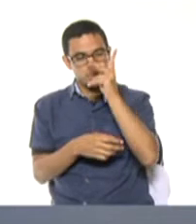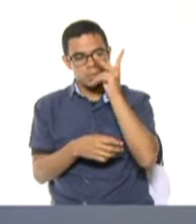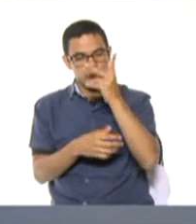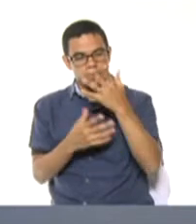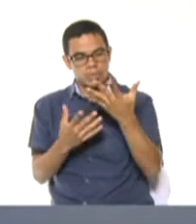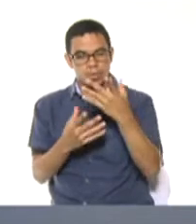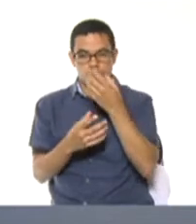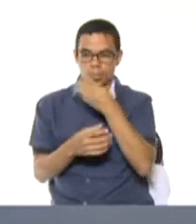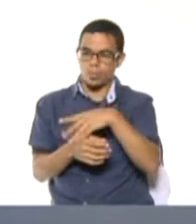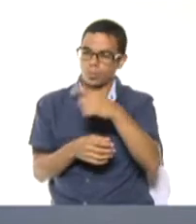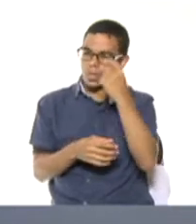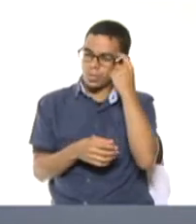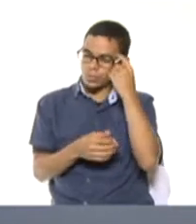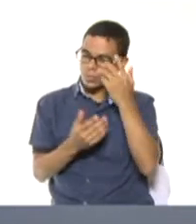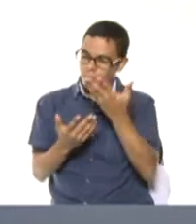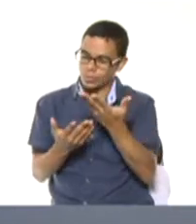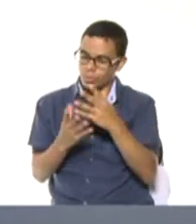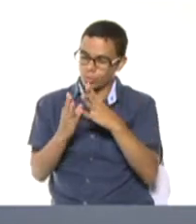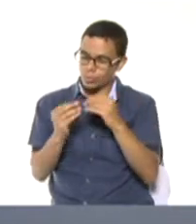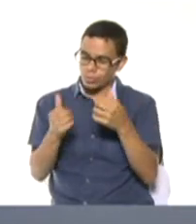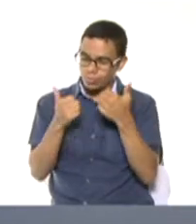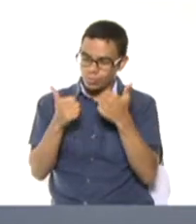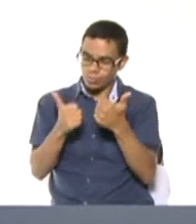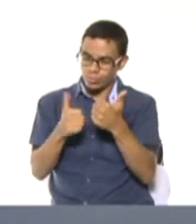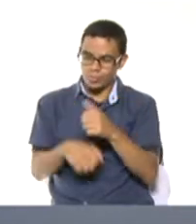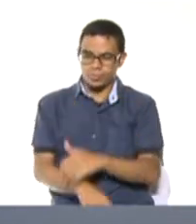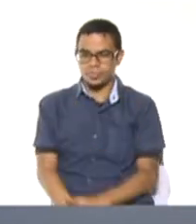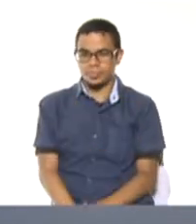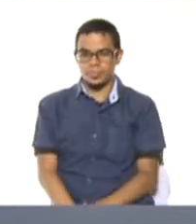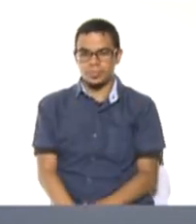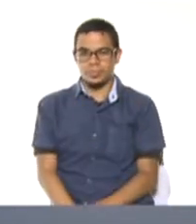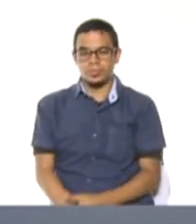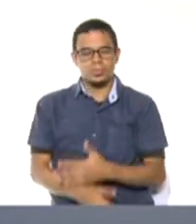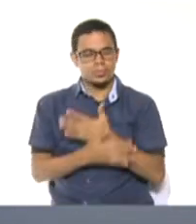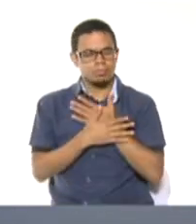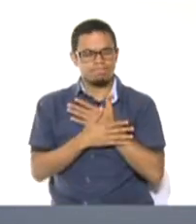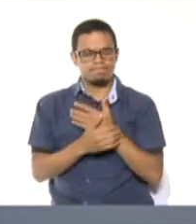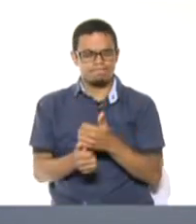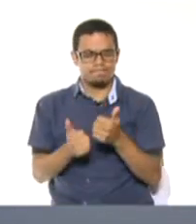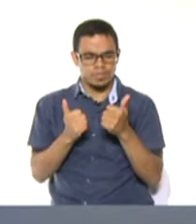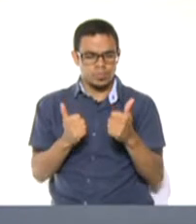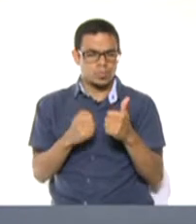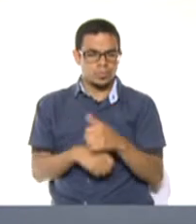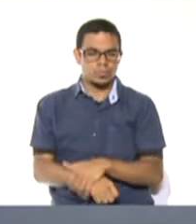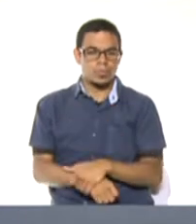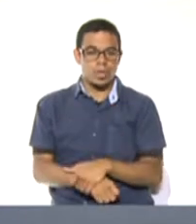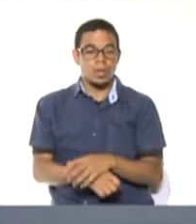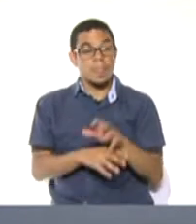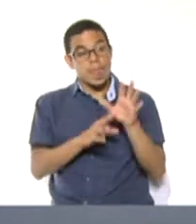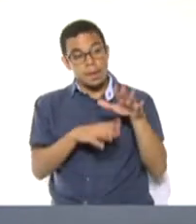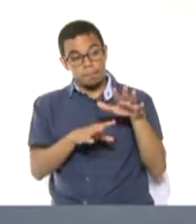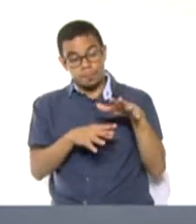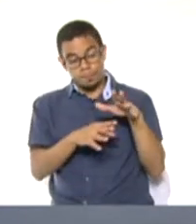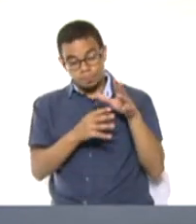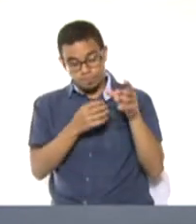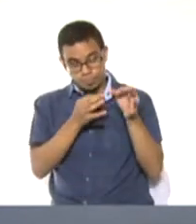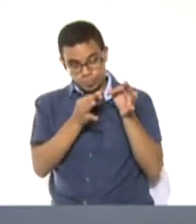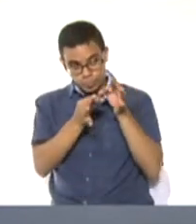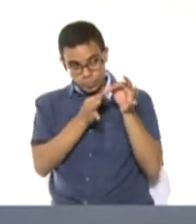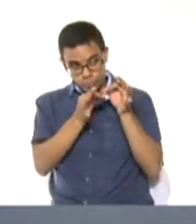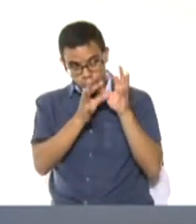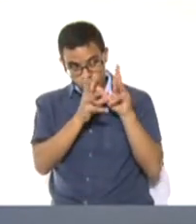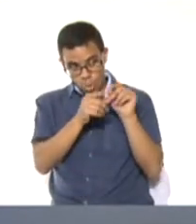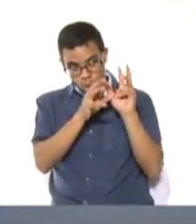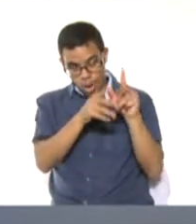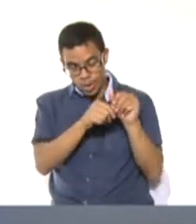Buenos días, Crismar. ¿Cómo estás? Muy bien, Sara. Mira, Crismar, te cuento. Hoy te traigo un